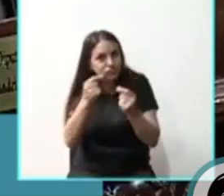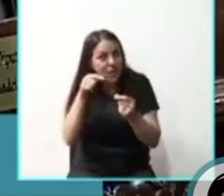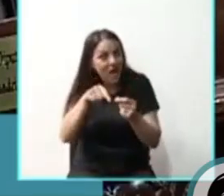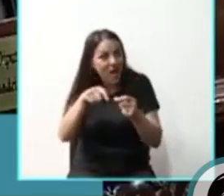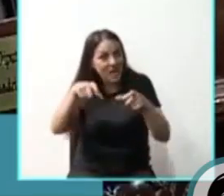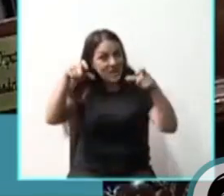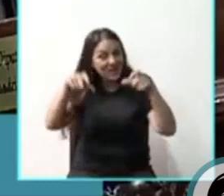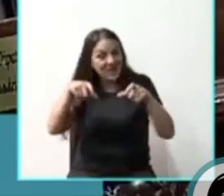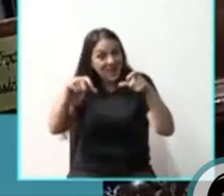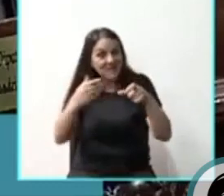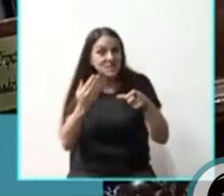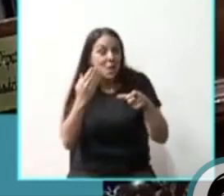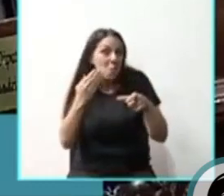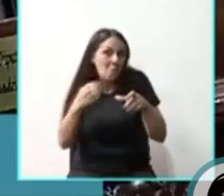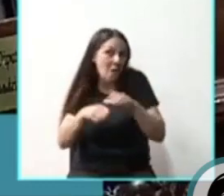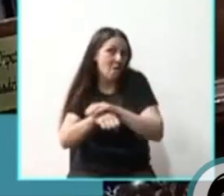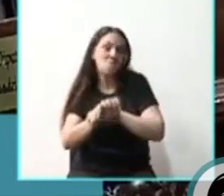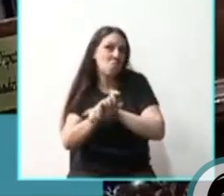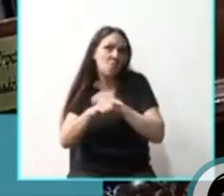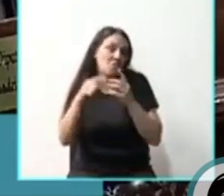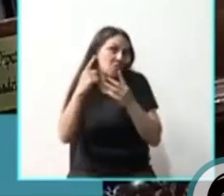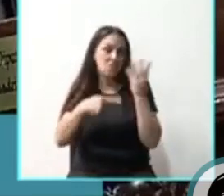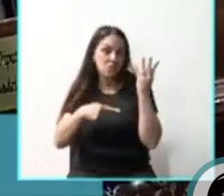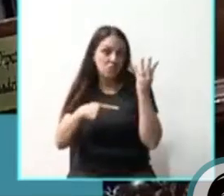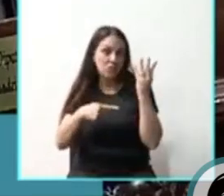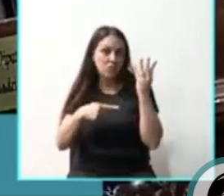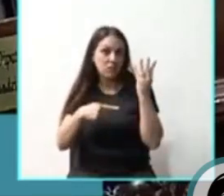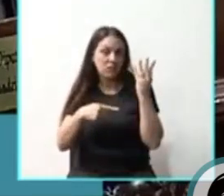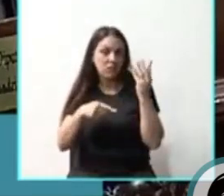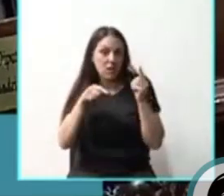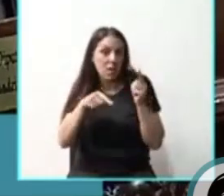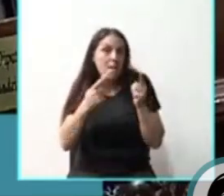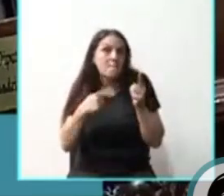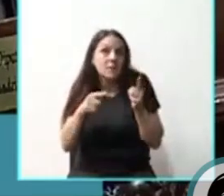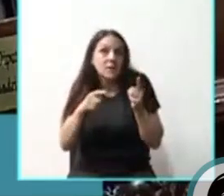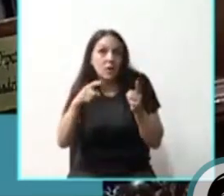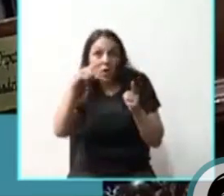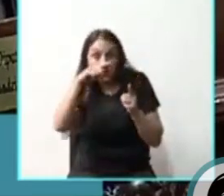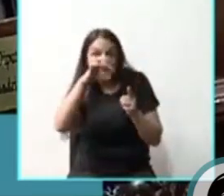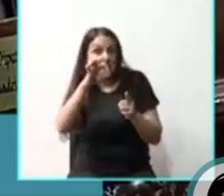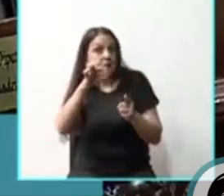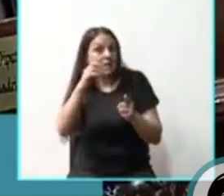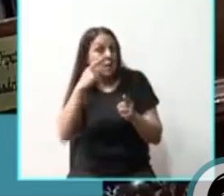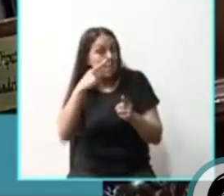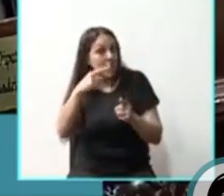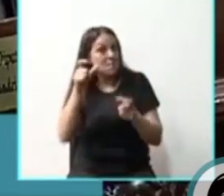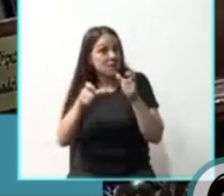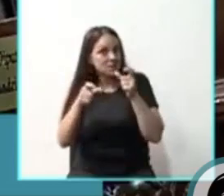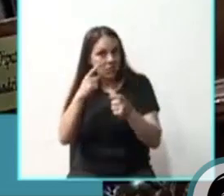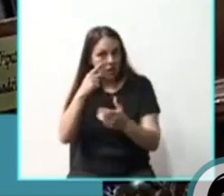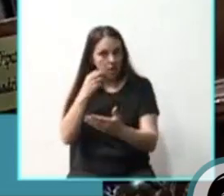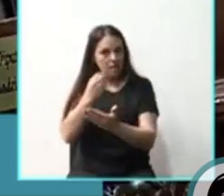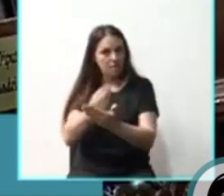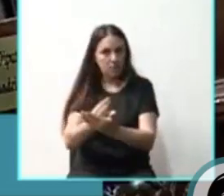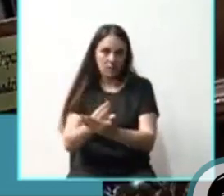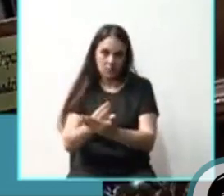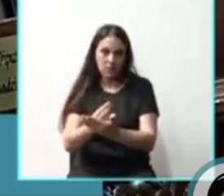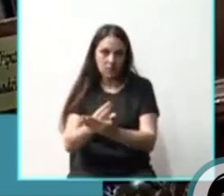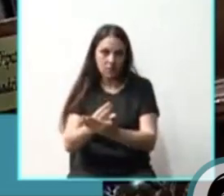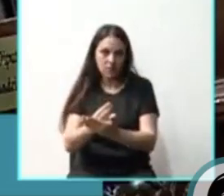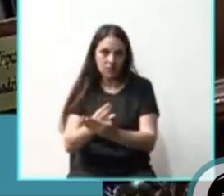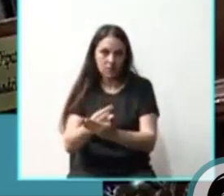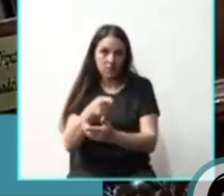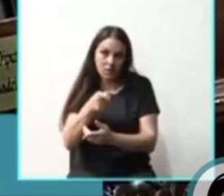fútbol o algún otro deporte en una población de 70 mil habitantes biden si no hay un problema